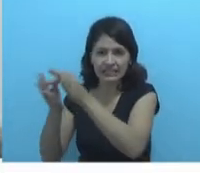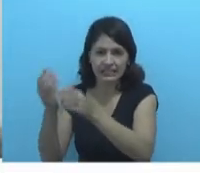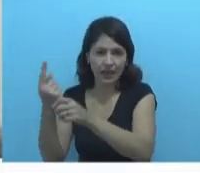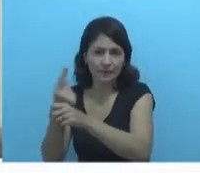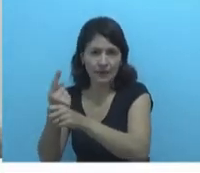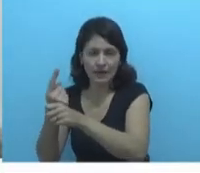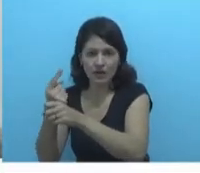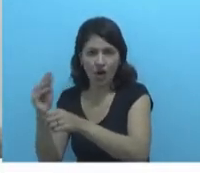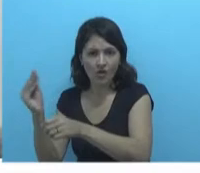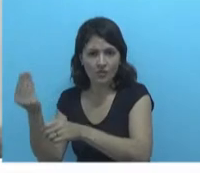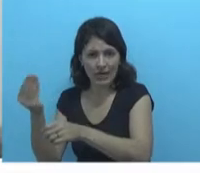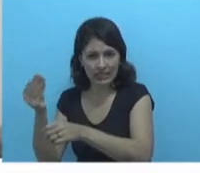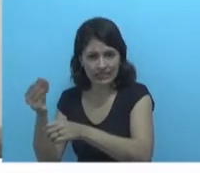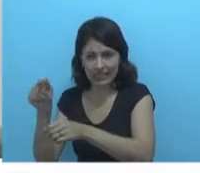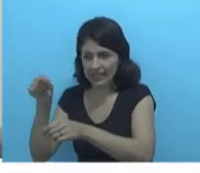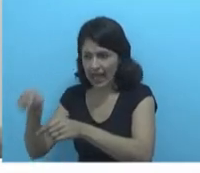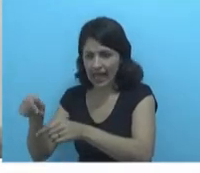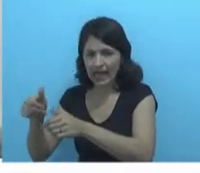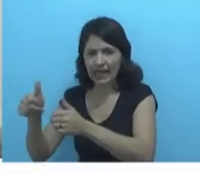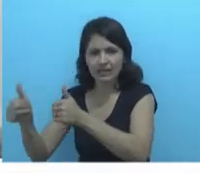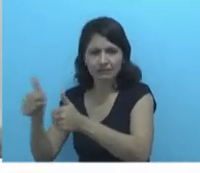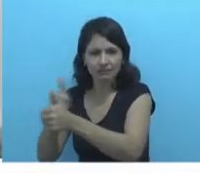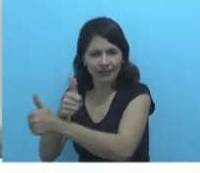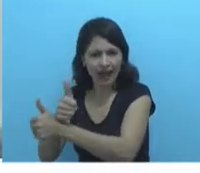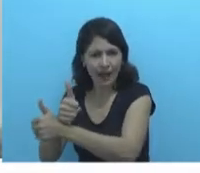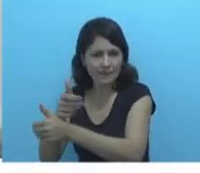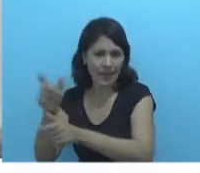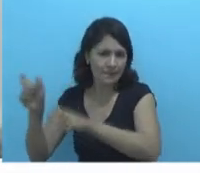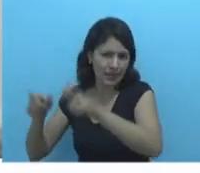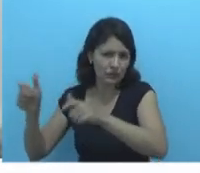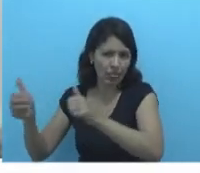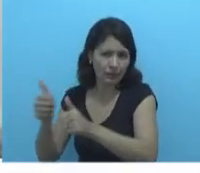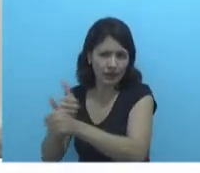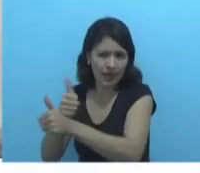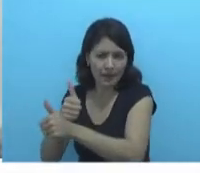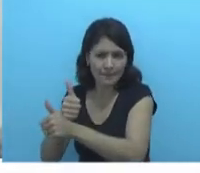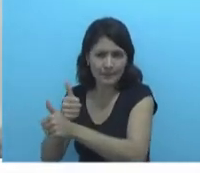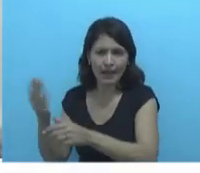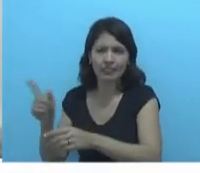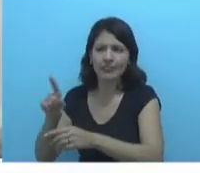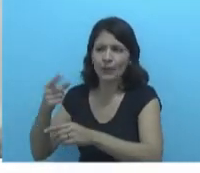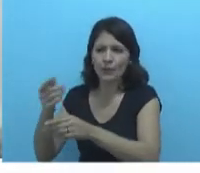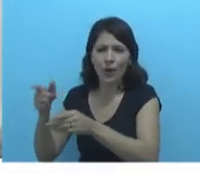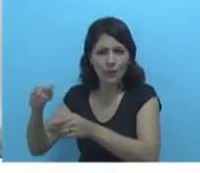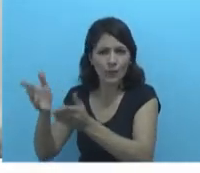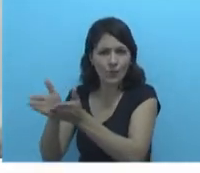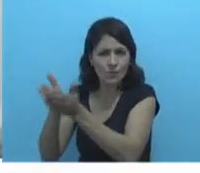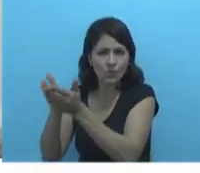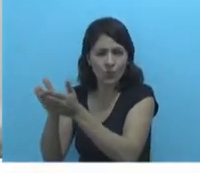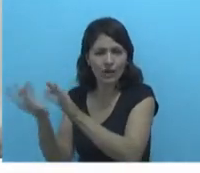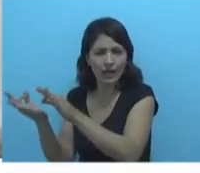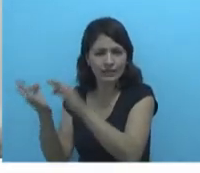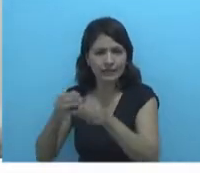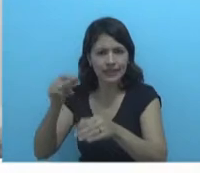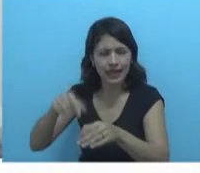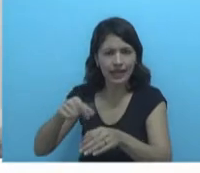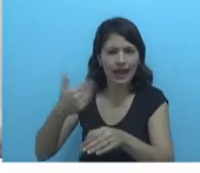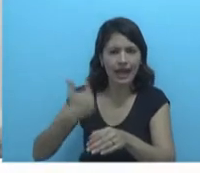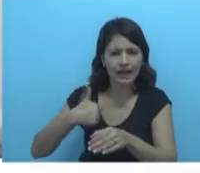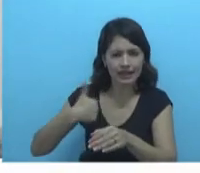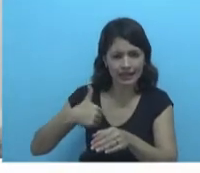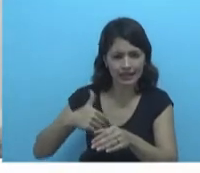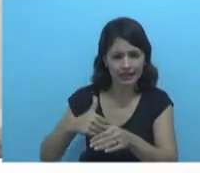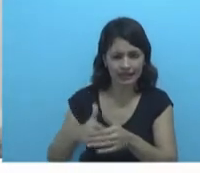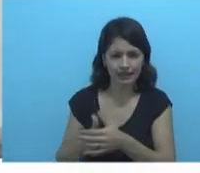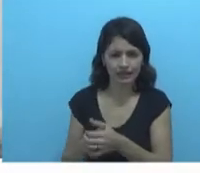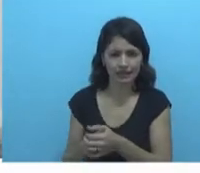que hacen, digamos, que vienen de Europa, por ejemplo, la tripulación de ese buque tiene la cuarentena hecha